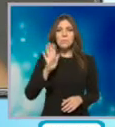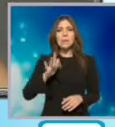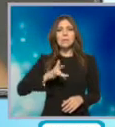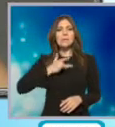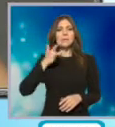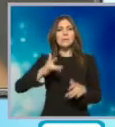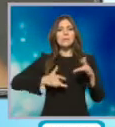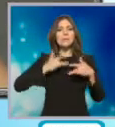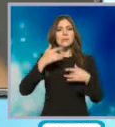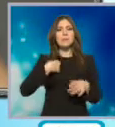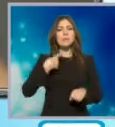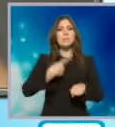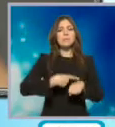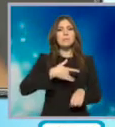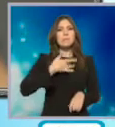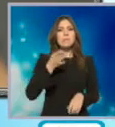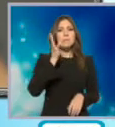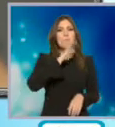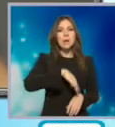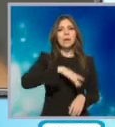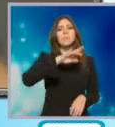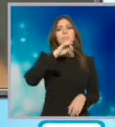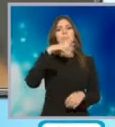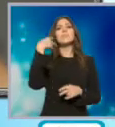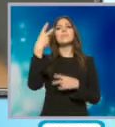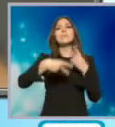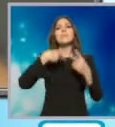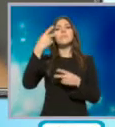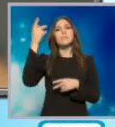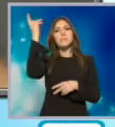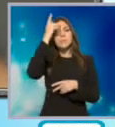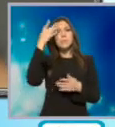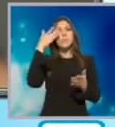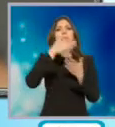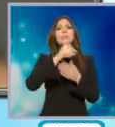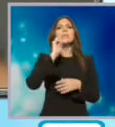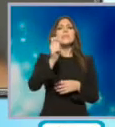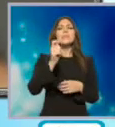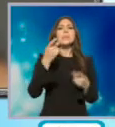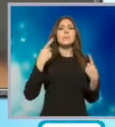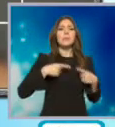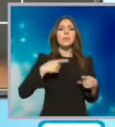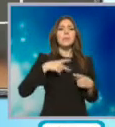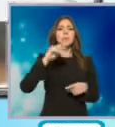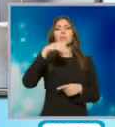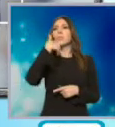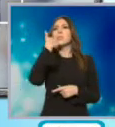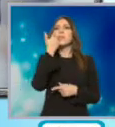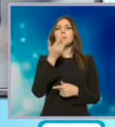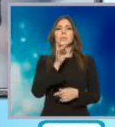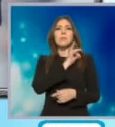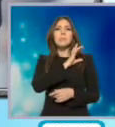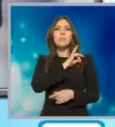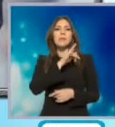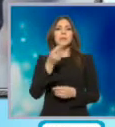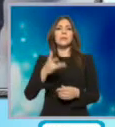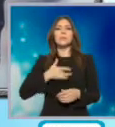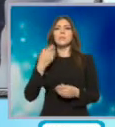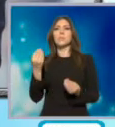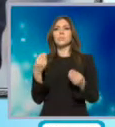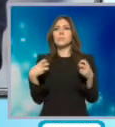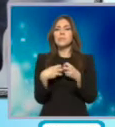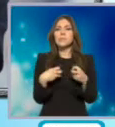hacer? ¿Cómo debería ser? Porque una persona con este tipo de trastornos lo último que quiere es salir de su casa, se siente muy